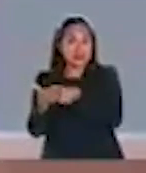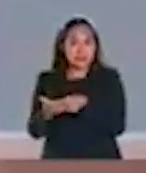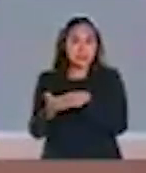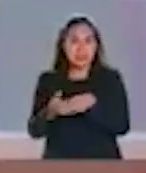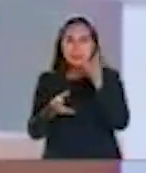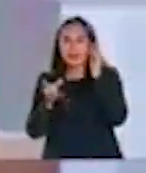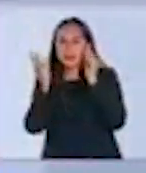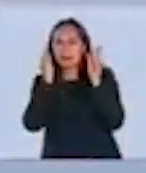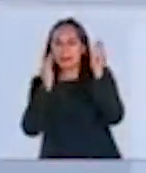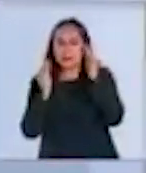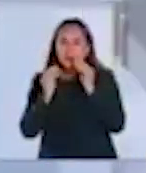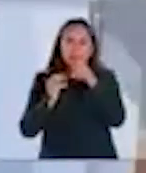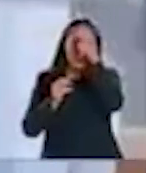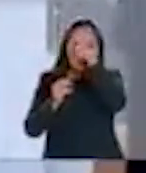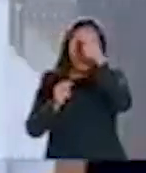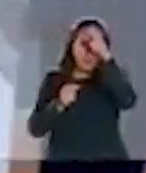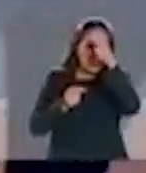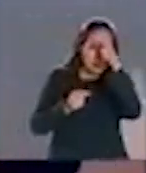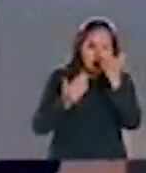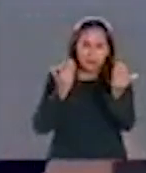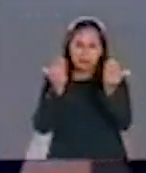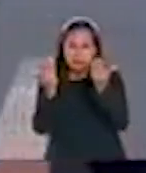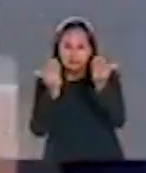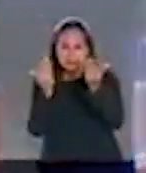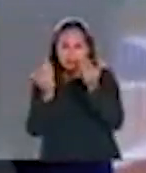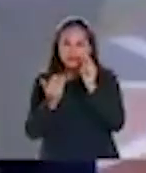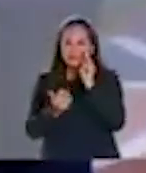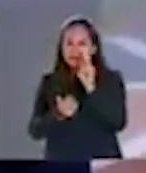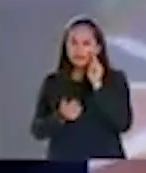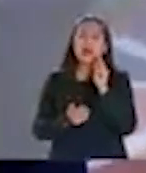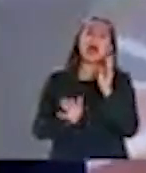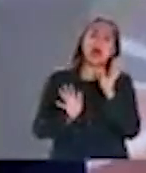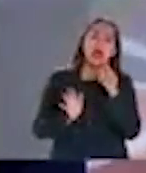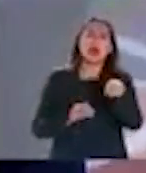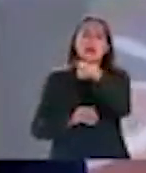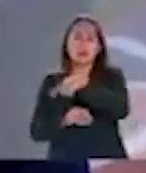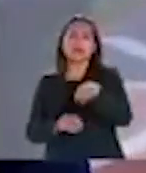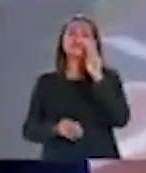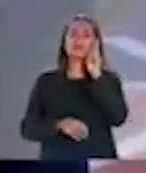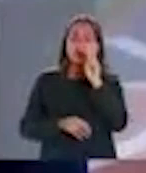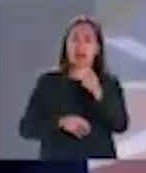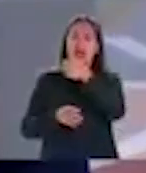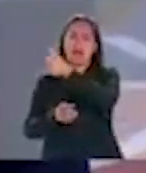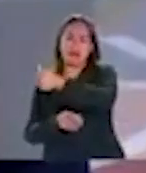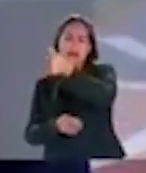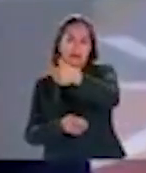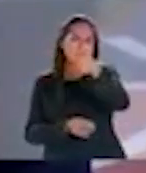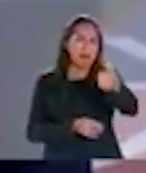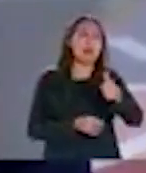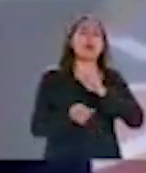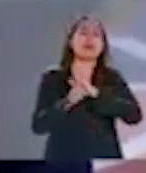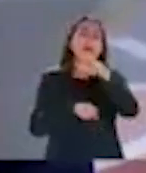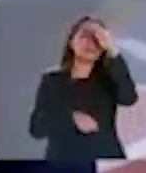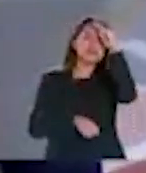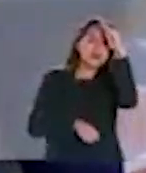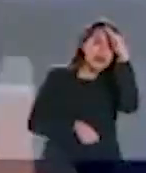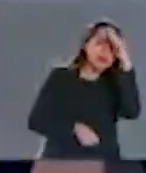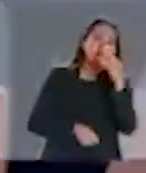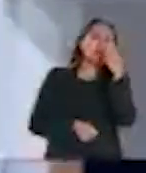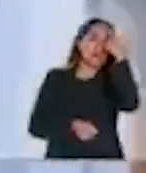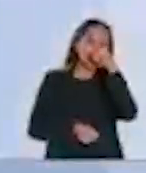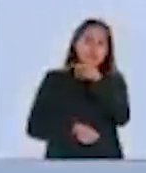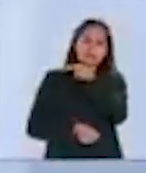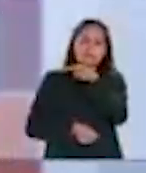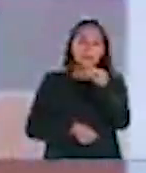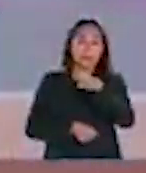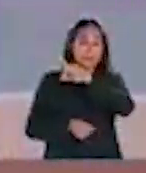nos vamos a poder contrastar ustedes van a poder escuchar que pensamos del país y de su rumbo y después la ley nos va